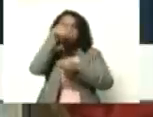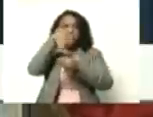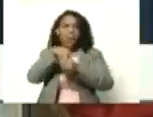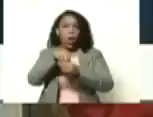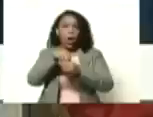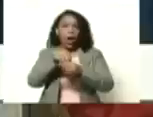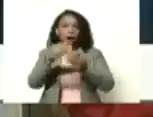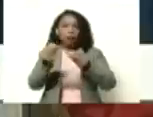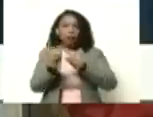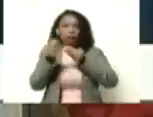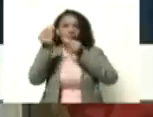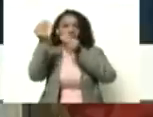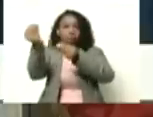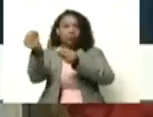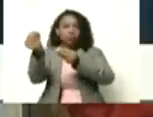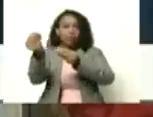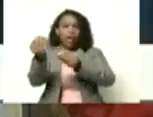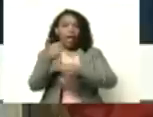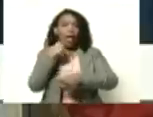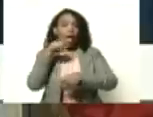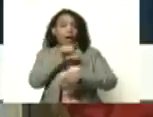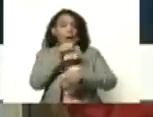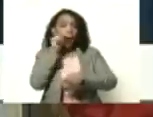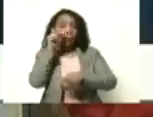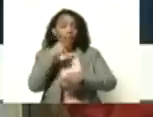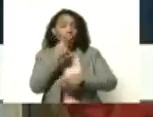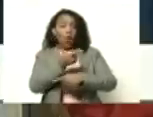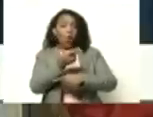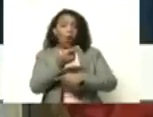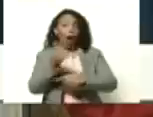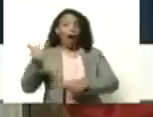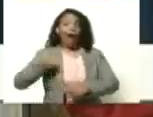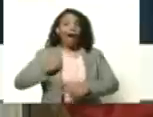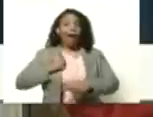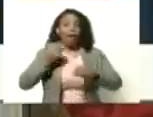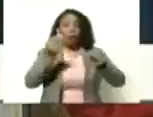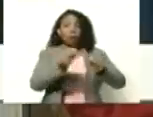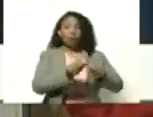entregárselo a citarlo dijo a canadá